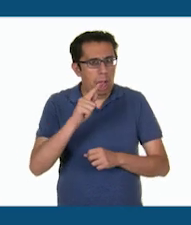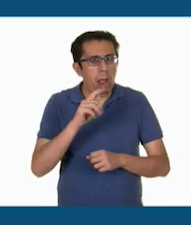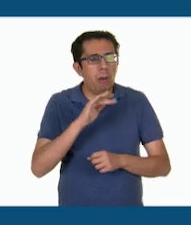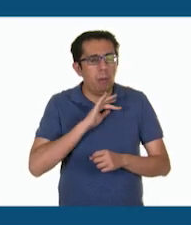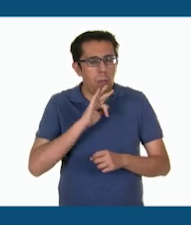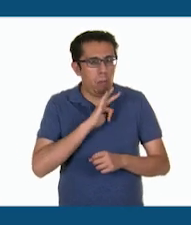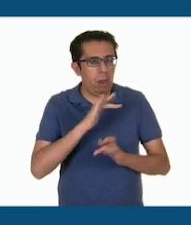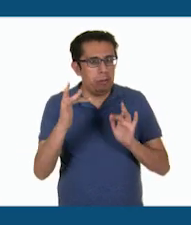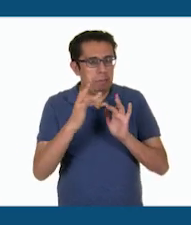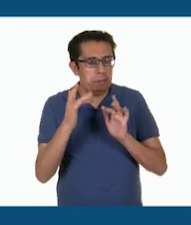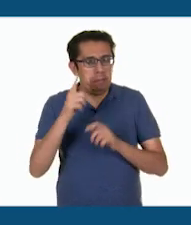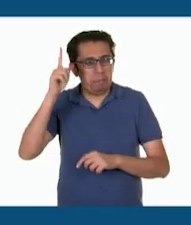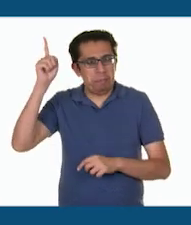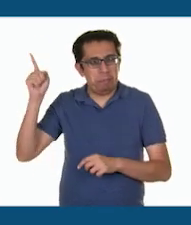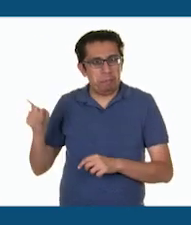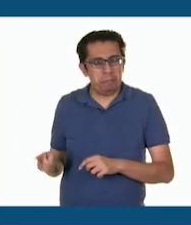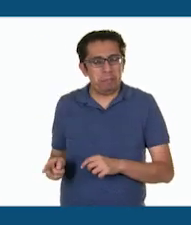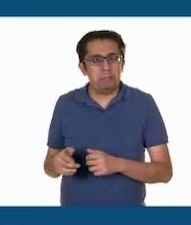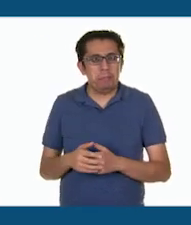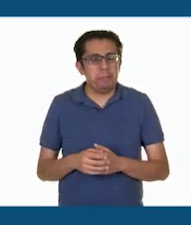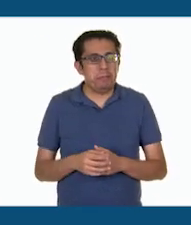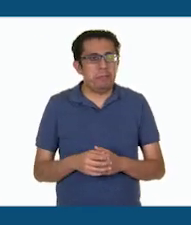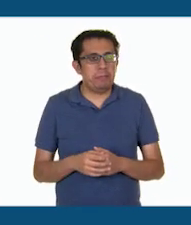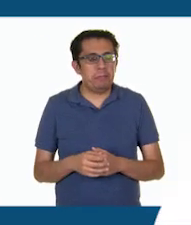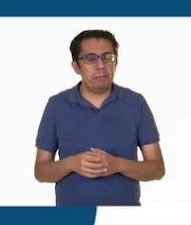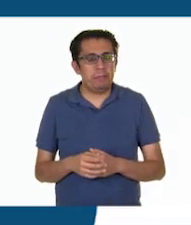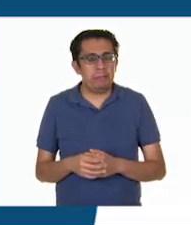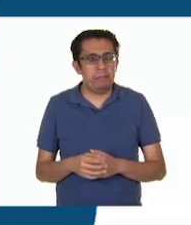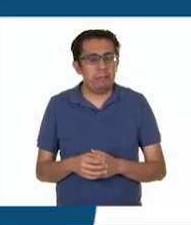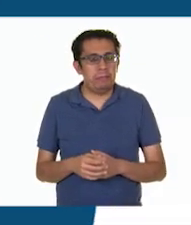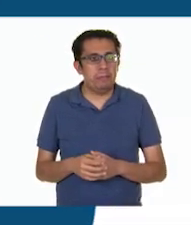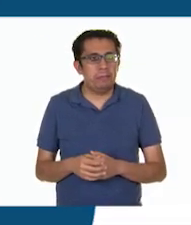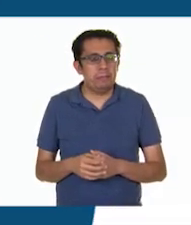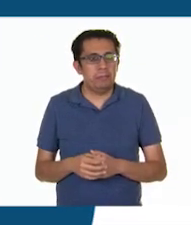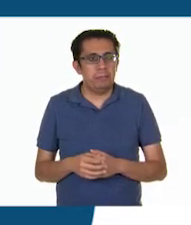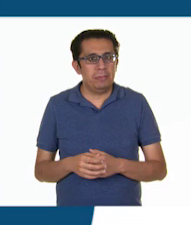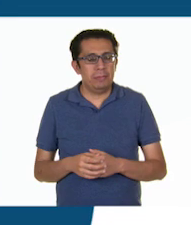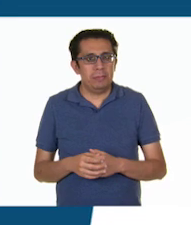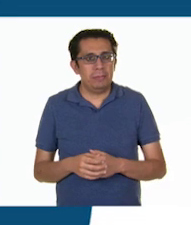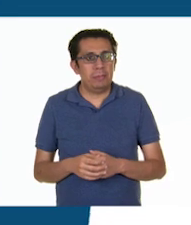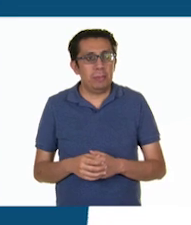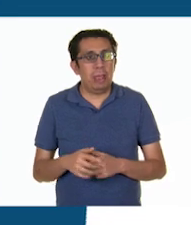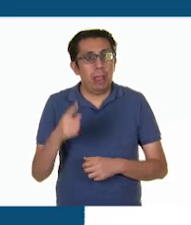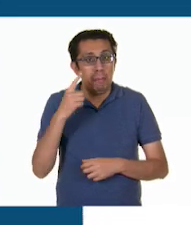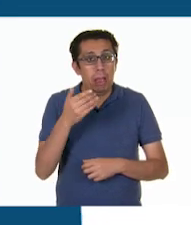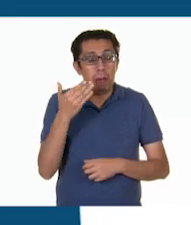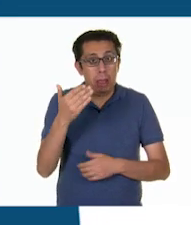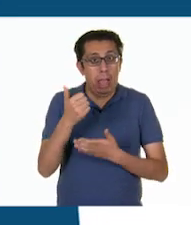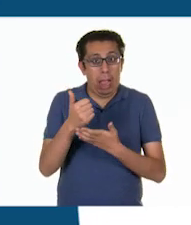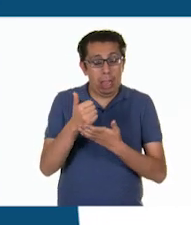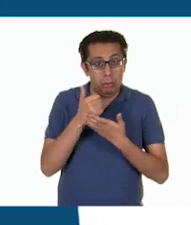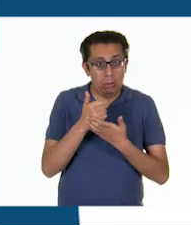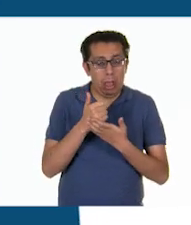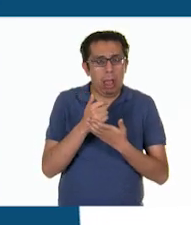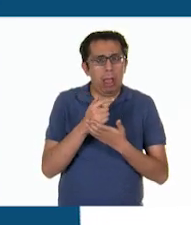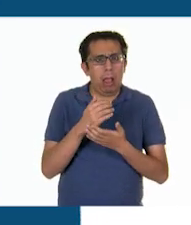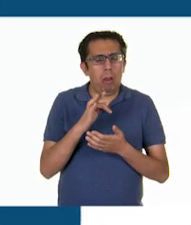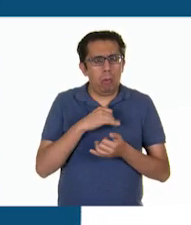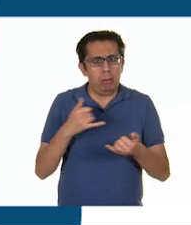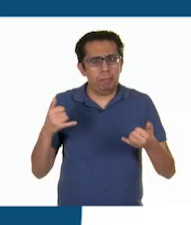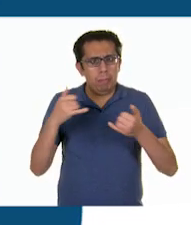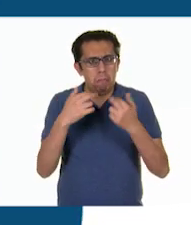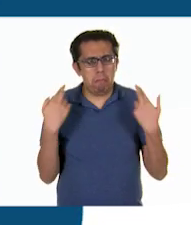contáctanos. Para solicitar apoyo pedagógico, comunícate